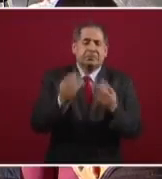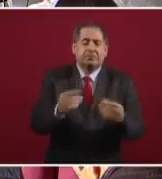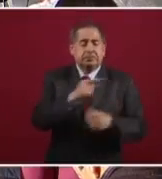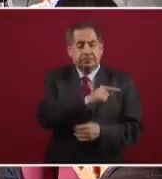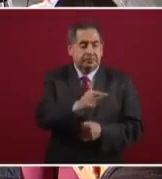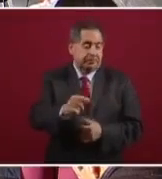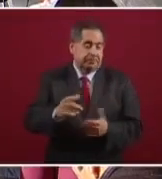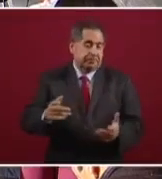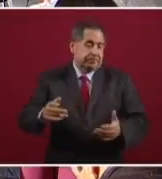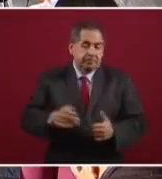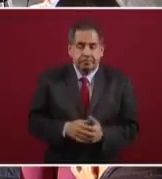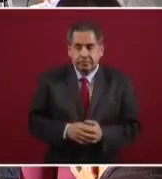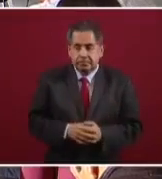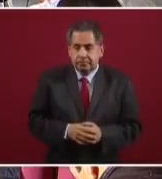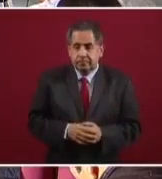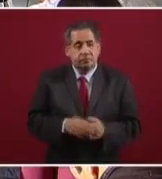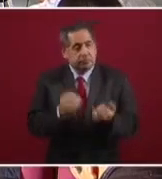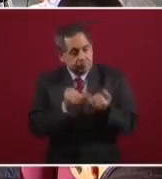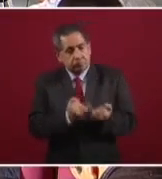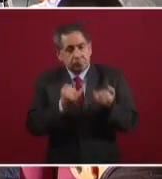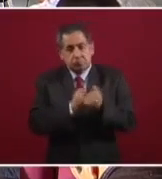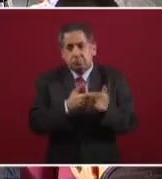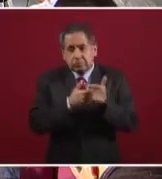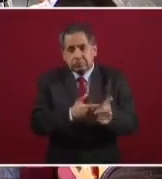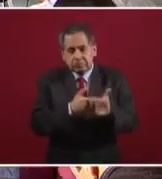pues no se trataba de seguir con lo mismo.